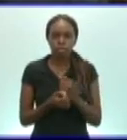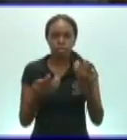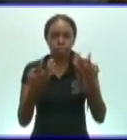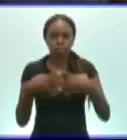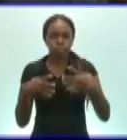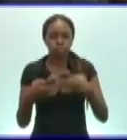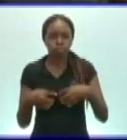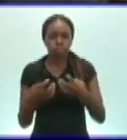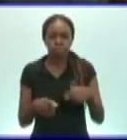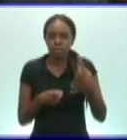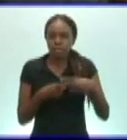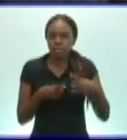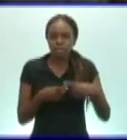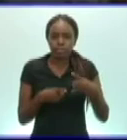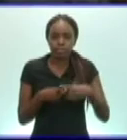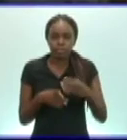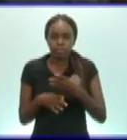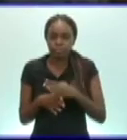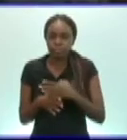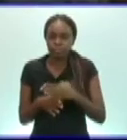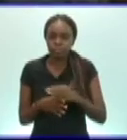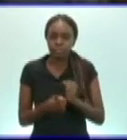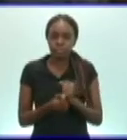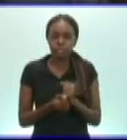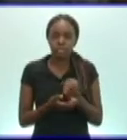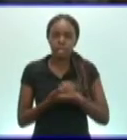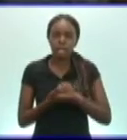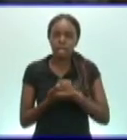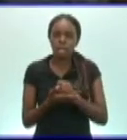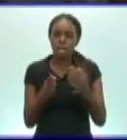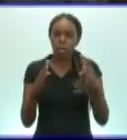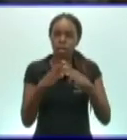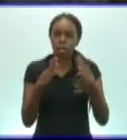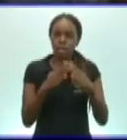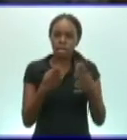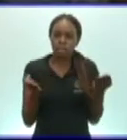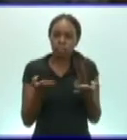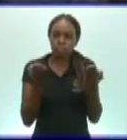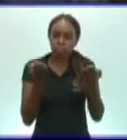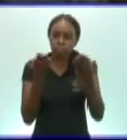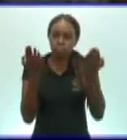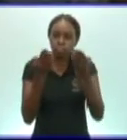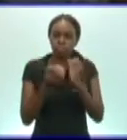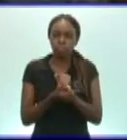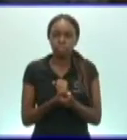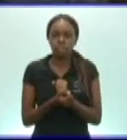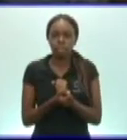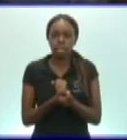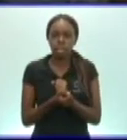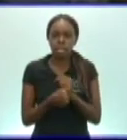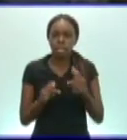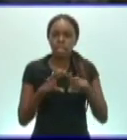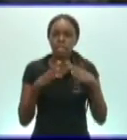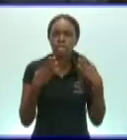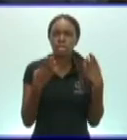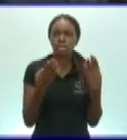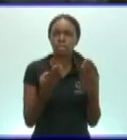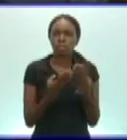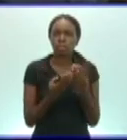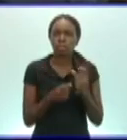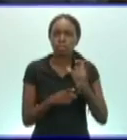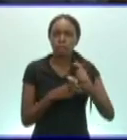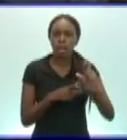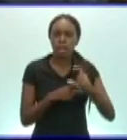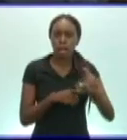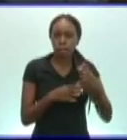y otros implementos que contribuirían a poner al ingenio La de Majagua al nivel de los restantes de esta